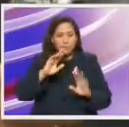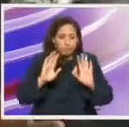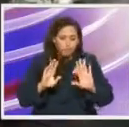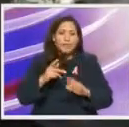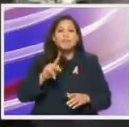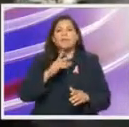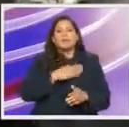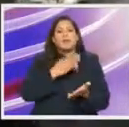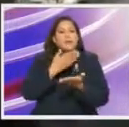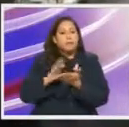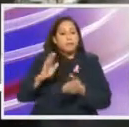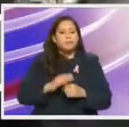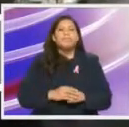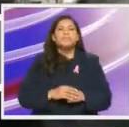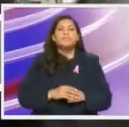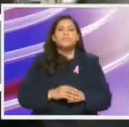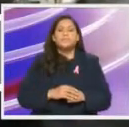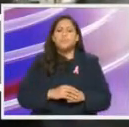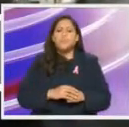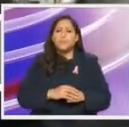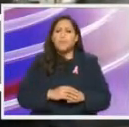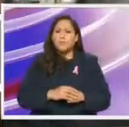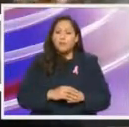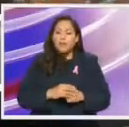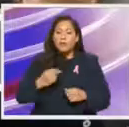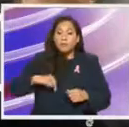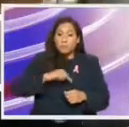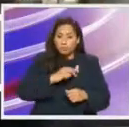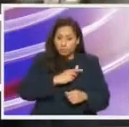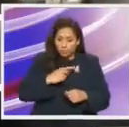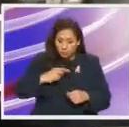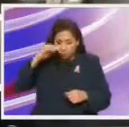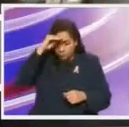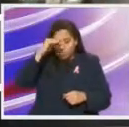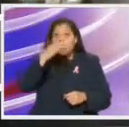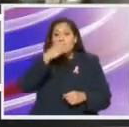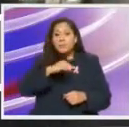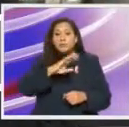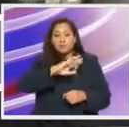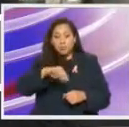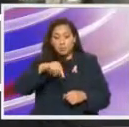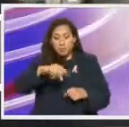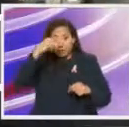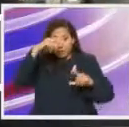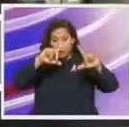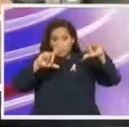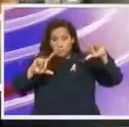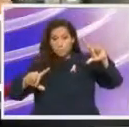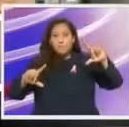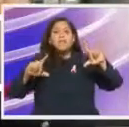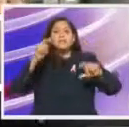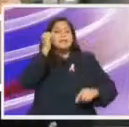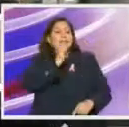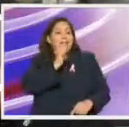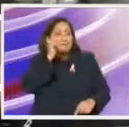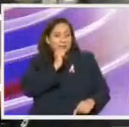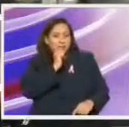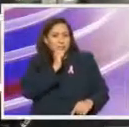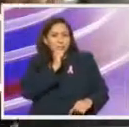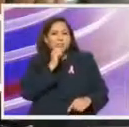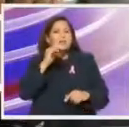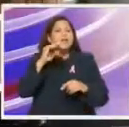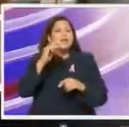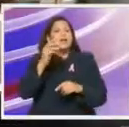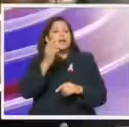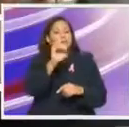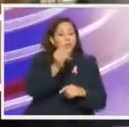bueno, entrando un poco en materia, hay que pensar que la celebración de muertos también en México sucede siempre, fíjate, al final del año, es